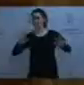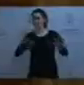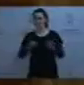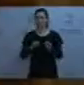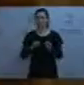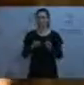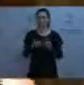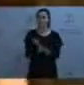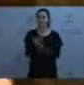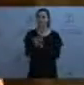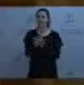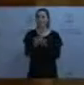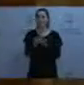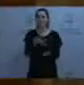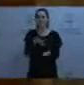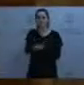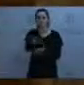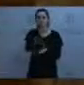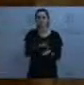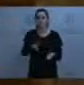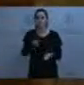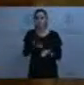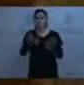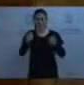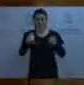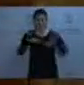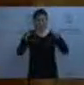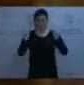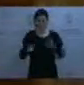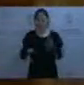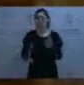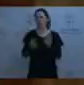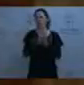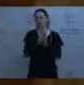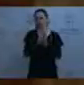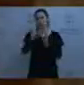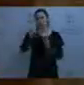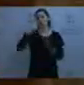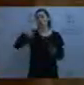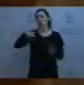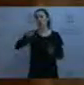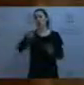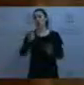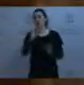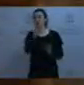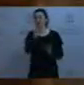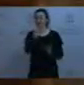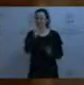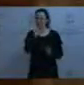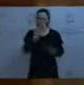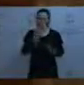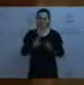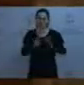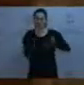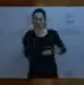más de los atropellos que se cometen mediante esta ley, mal llamada LOMCE. Por otra parte, y